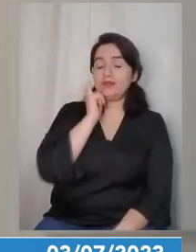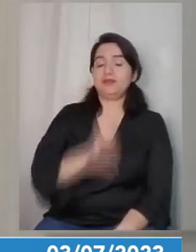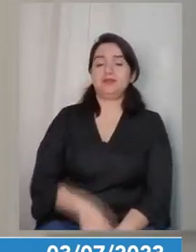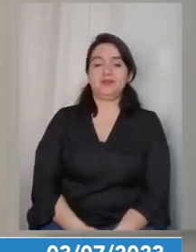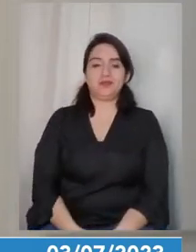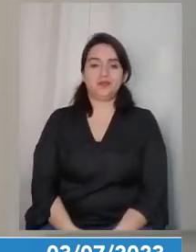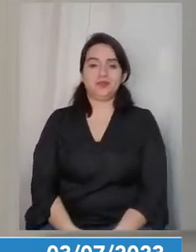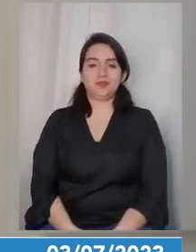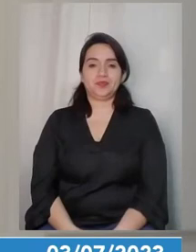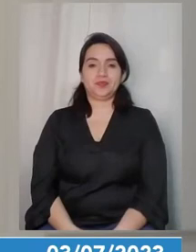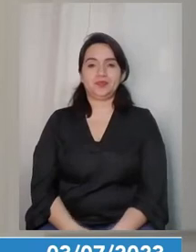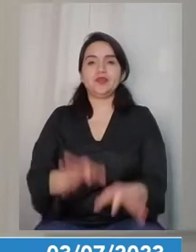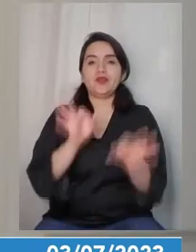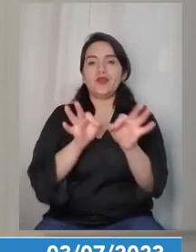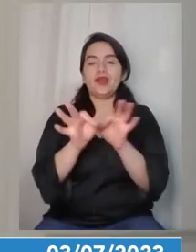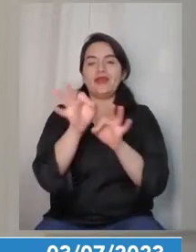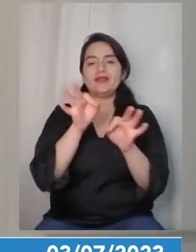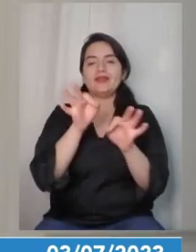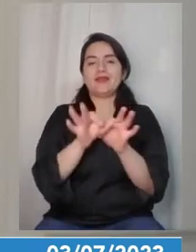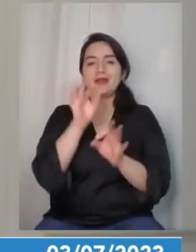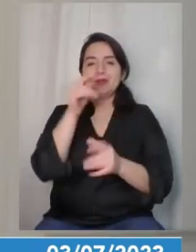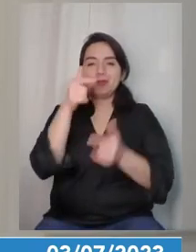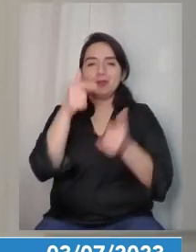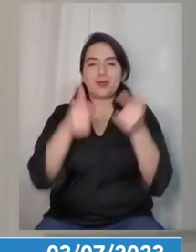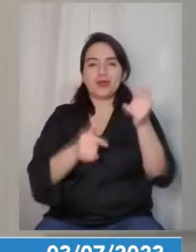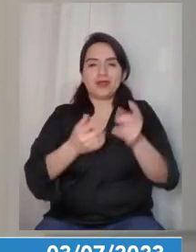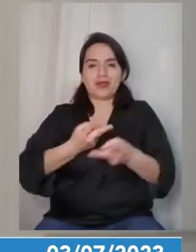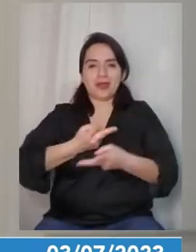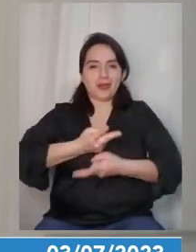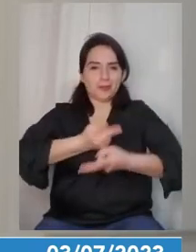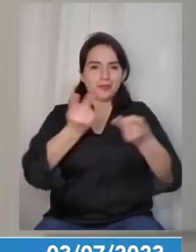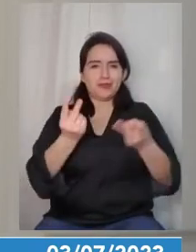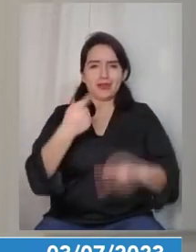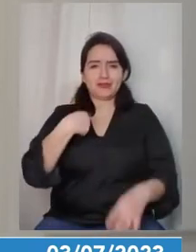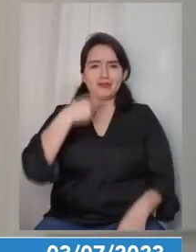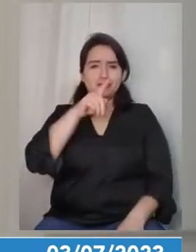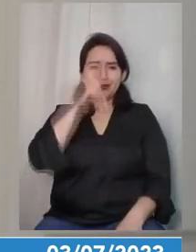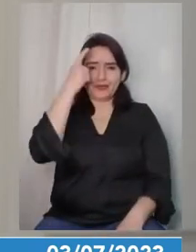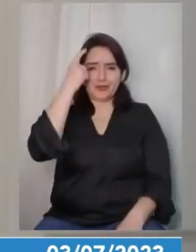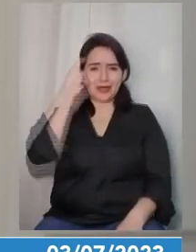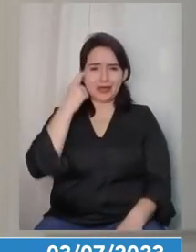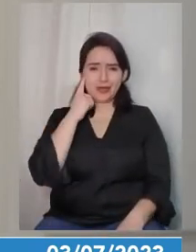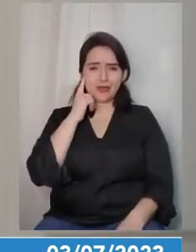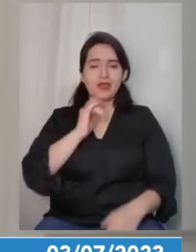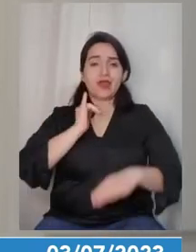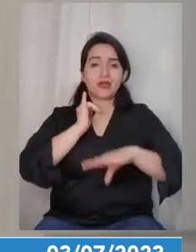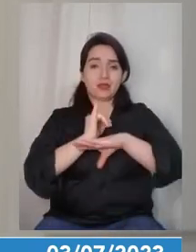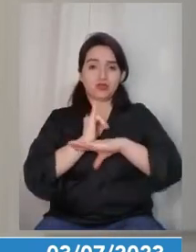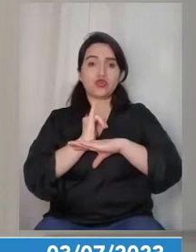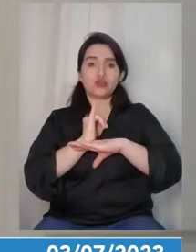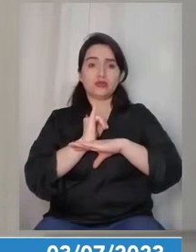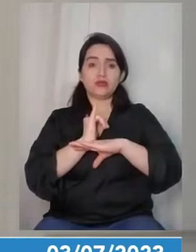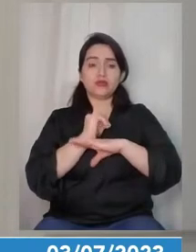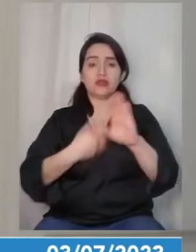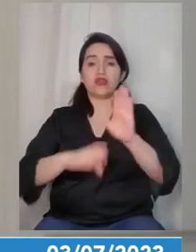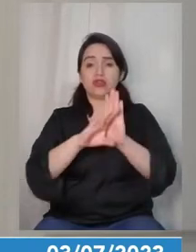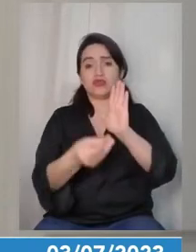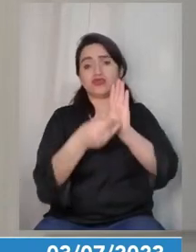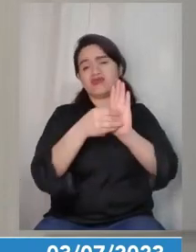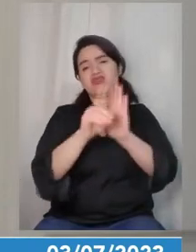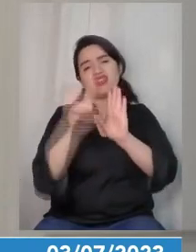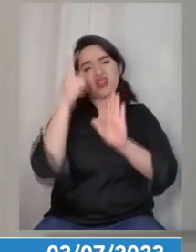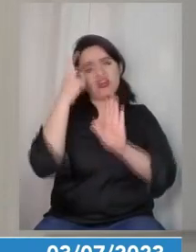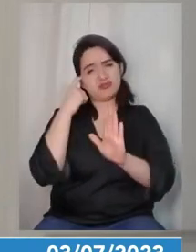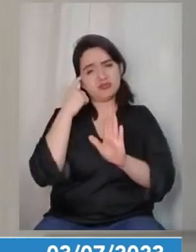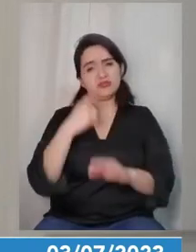la política pública. Yo no creo que haya que llevar la institucionalidad a nivel constitucional, porque creo que hay justificación entonces